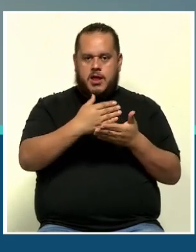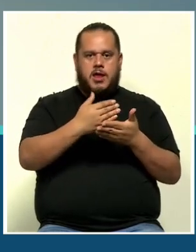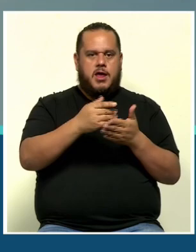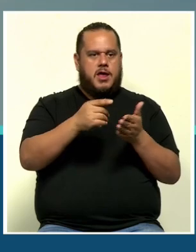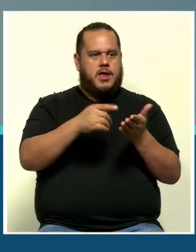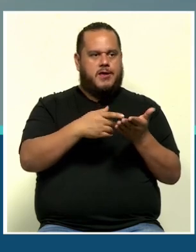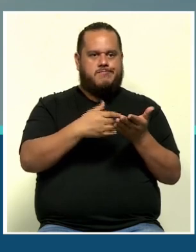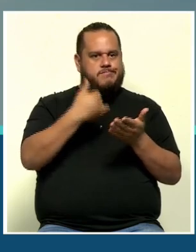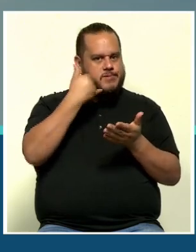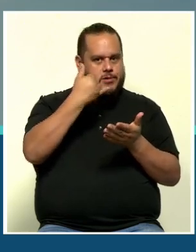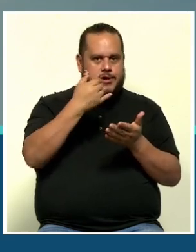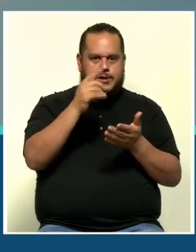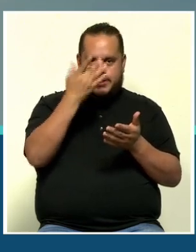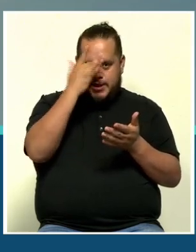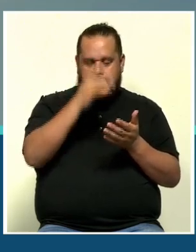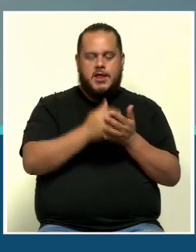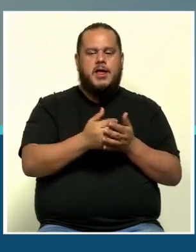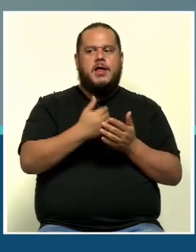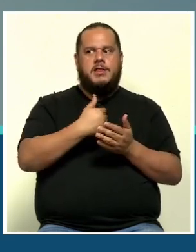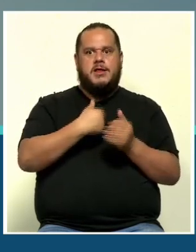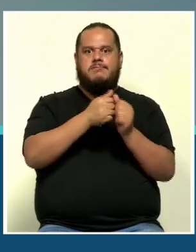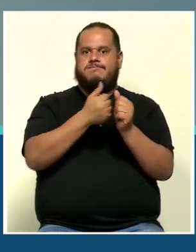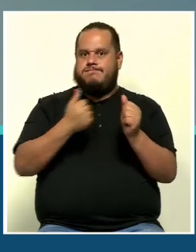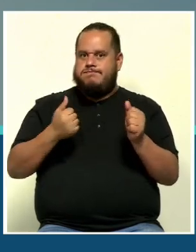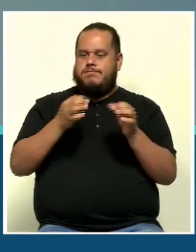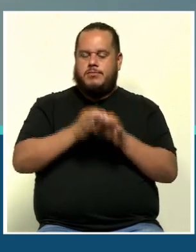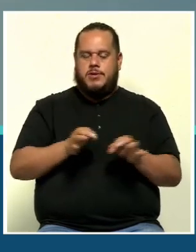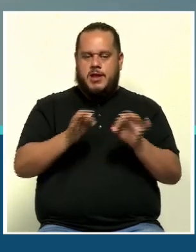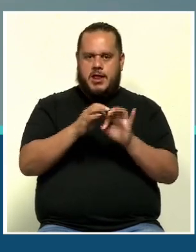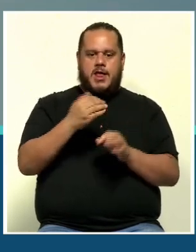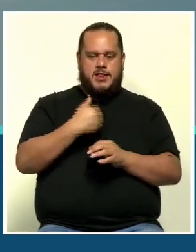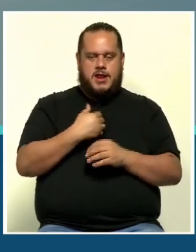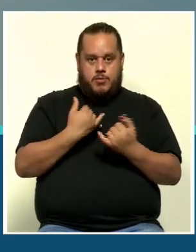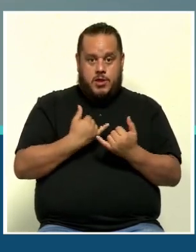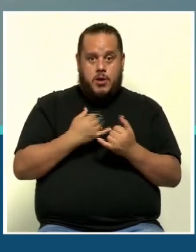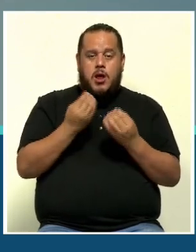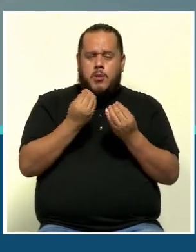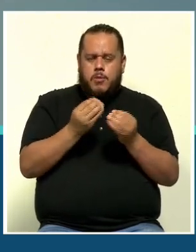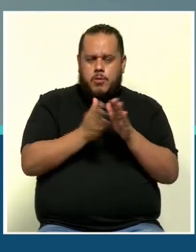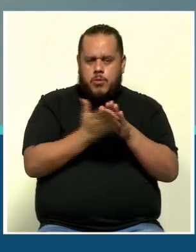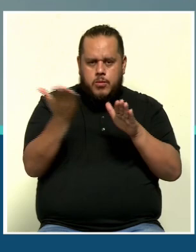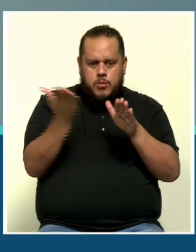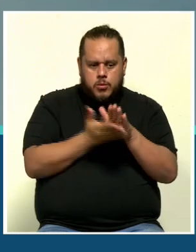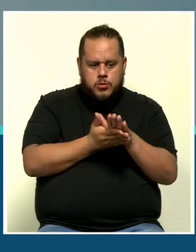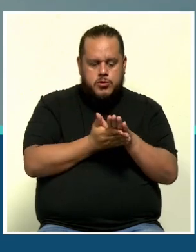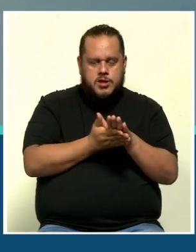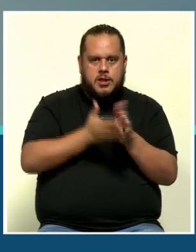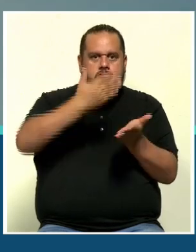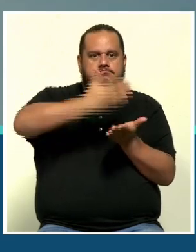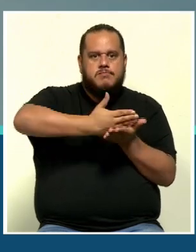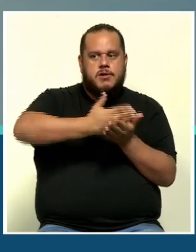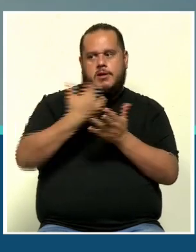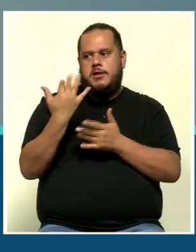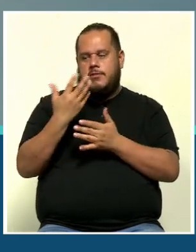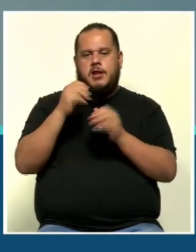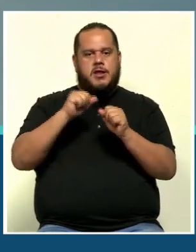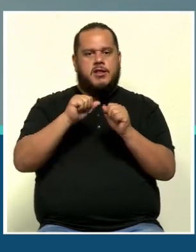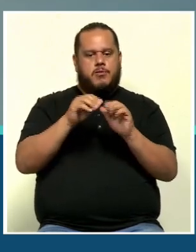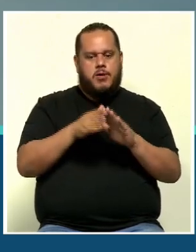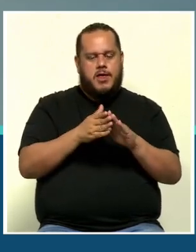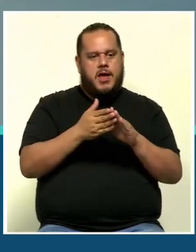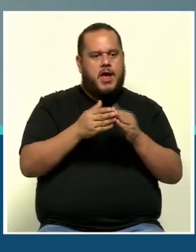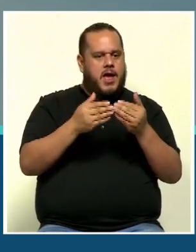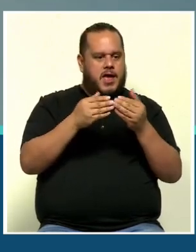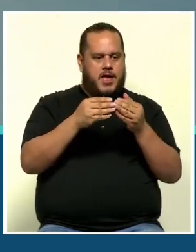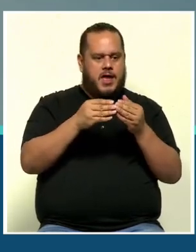importante. Nosotros en este momento tenemos muchos casos parados en espera de que se puedan abrir teléfonos, de